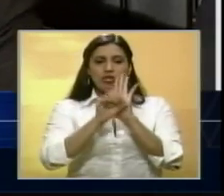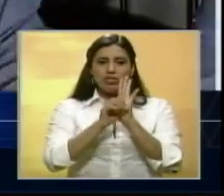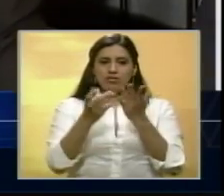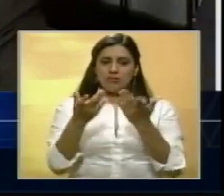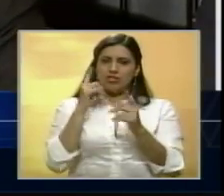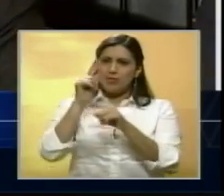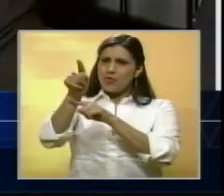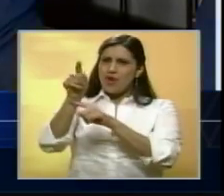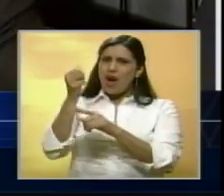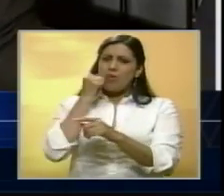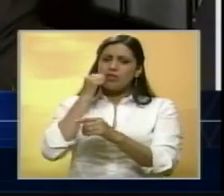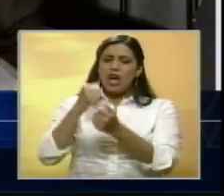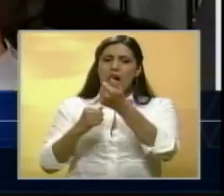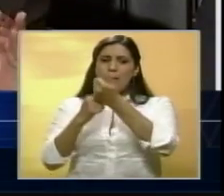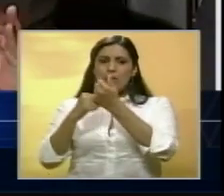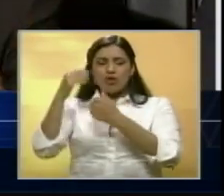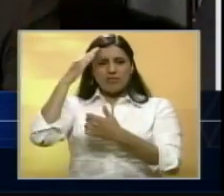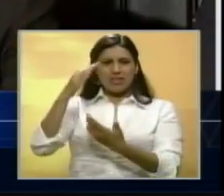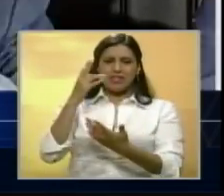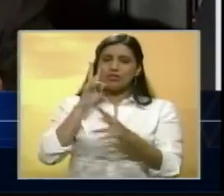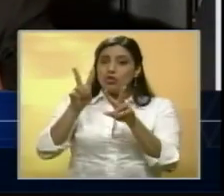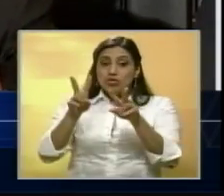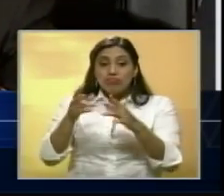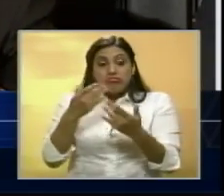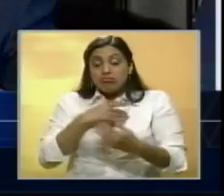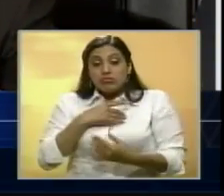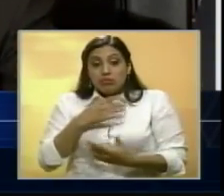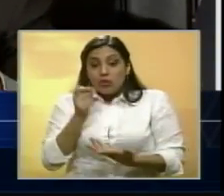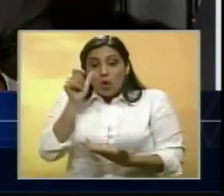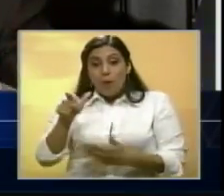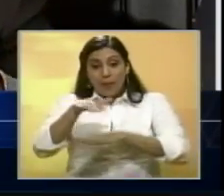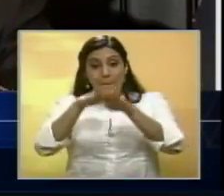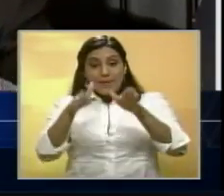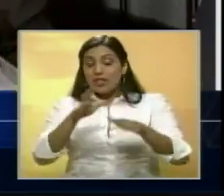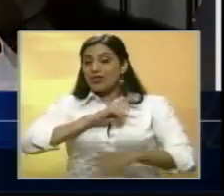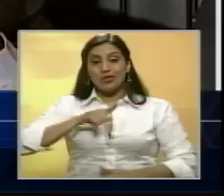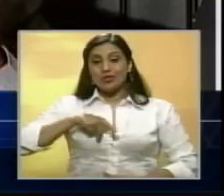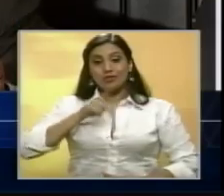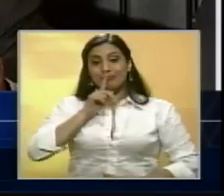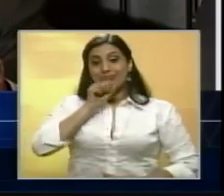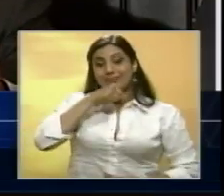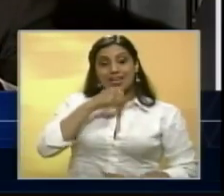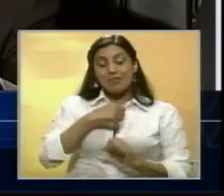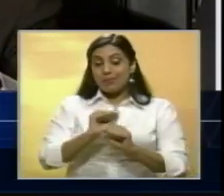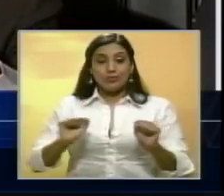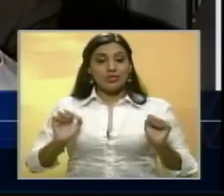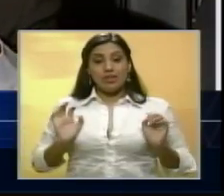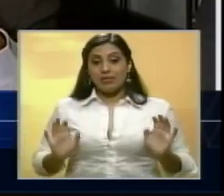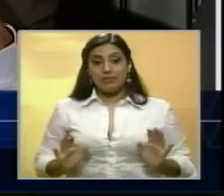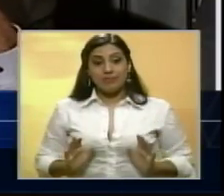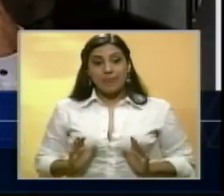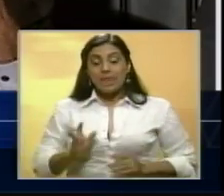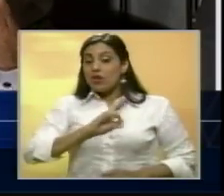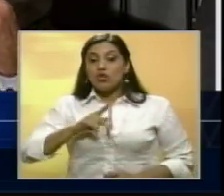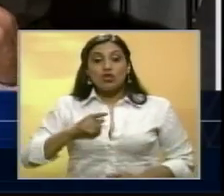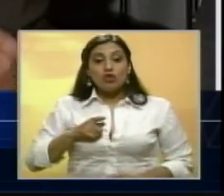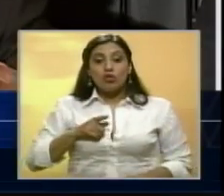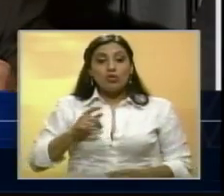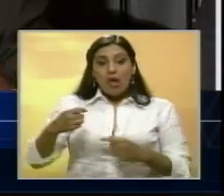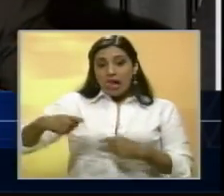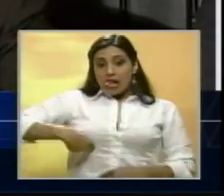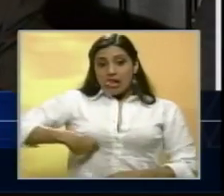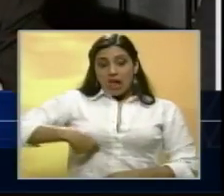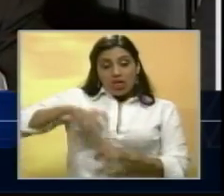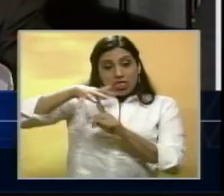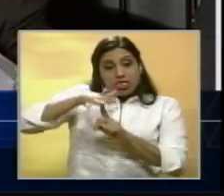defender al gobierno que la viola. Y frente a estos hechos, señor ministro, no nos vamos a quedar callados, ni nos vamos a dejar